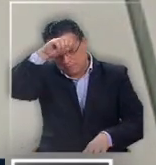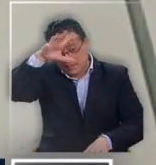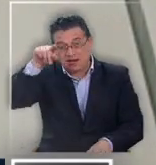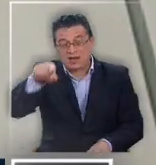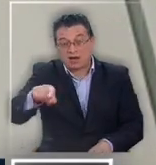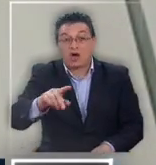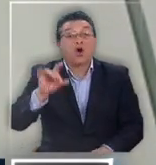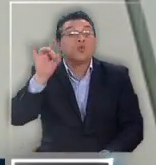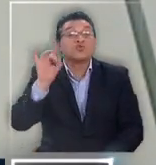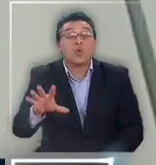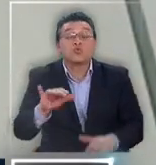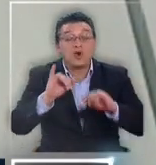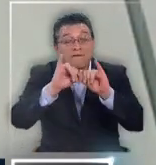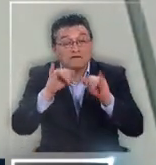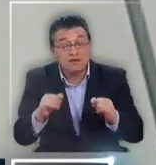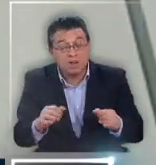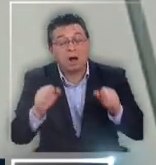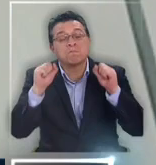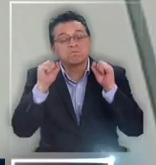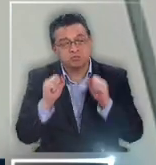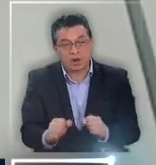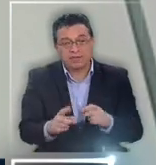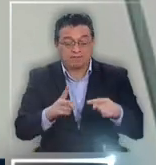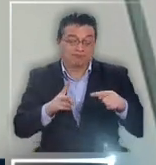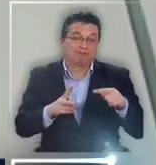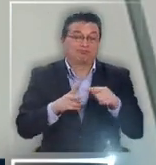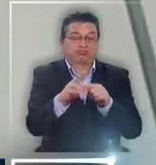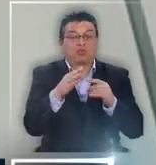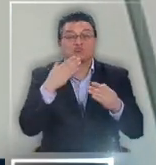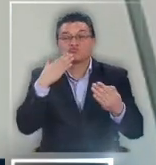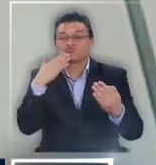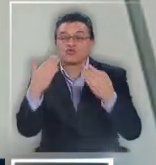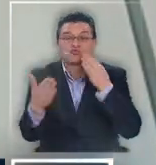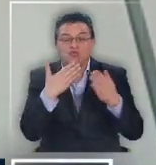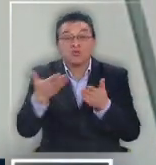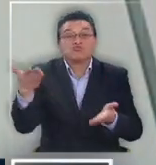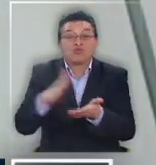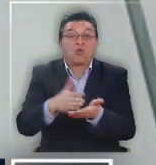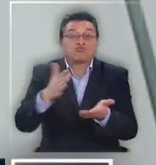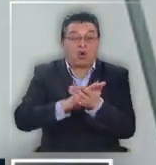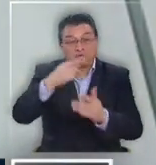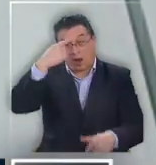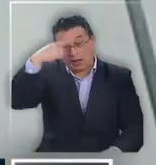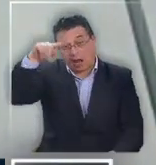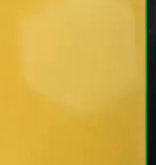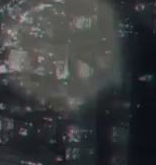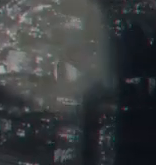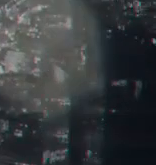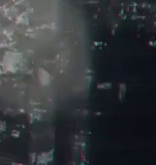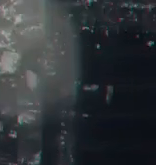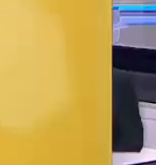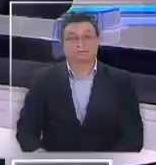la única forma que tendremos de parar esta curva de contagio que mata a calama